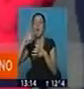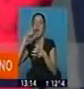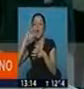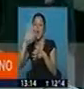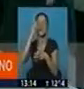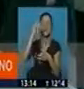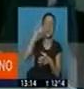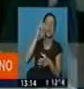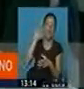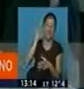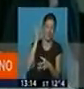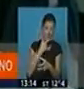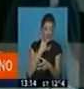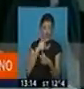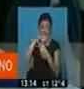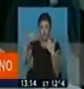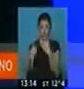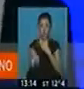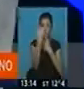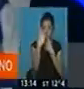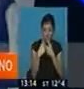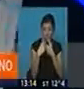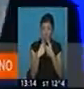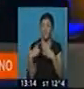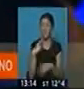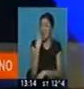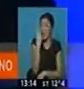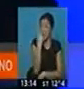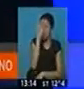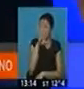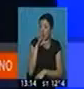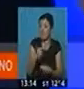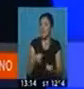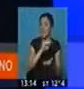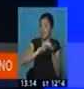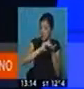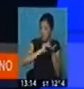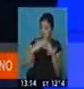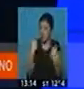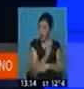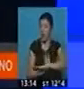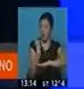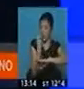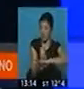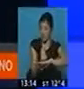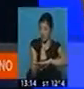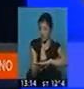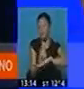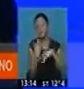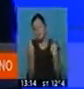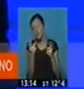que lo dejaría a un escaño de la mayoría absoluta y le permitiría, aunque con grandes problemas, gobernar en